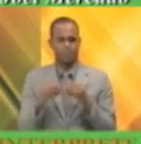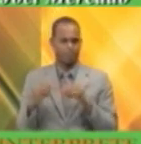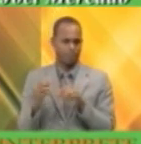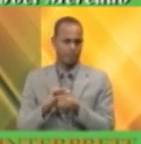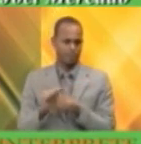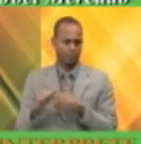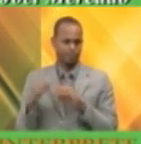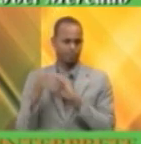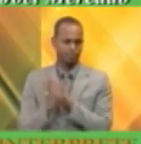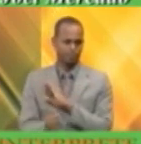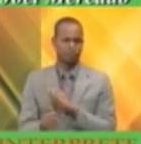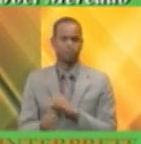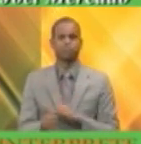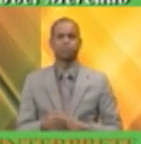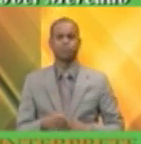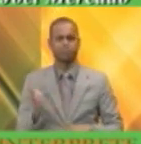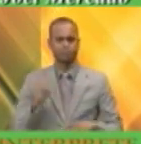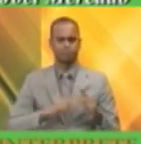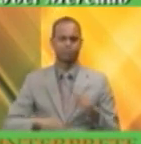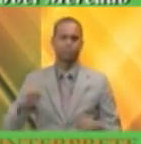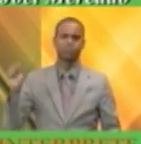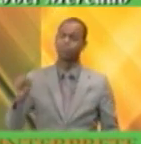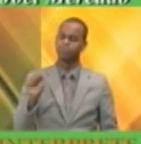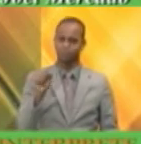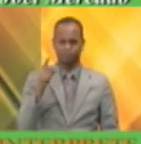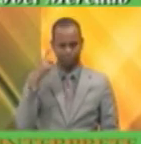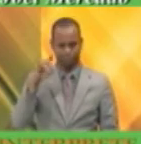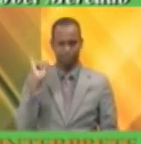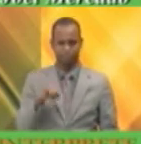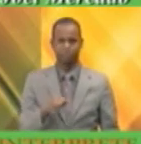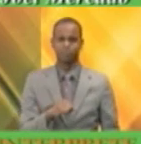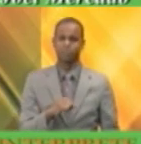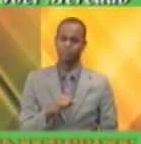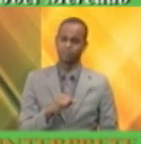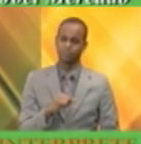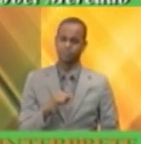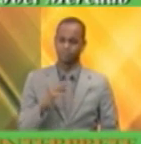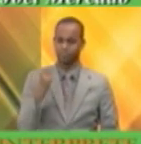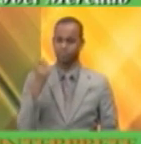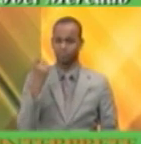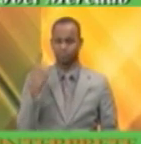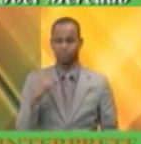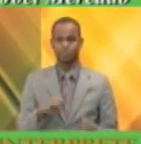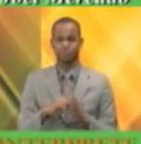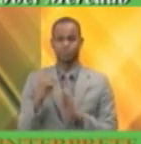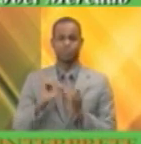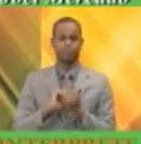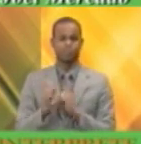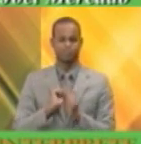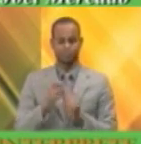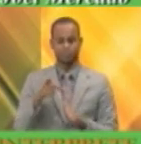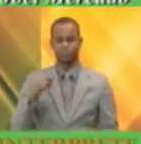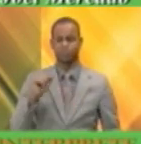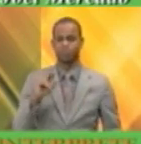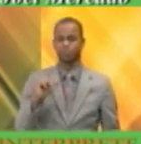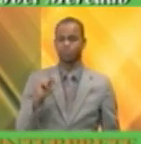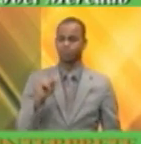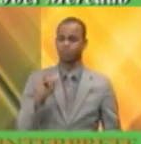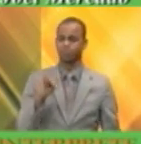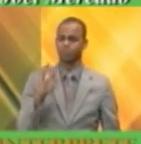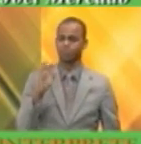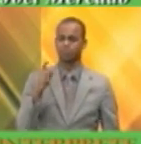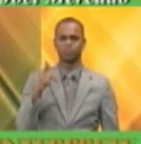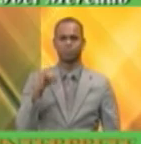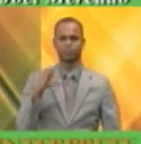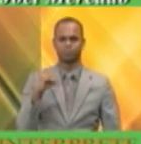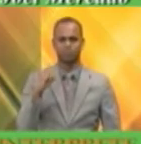captación, cada día más. Captación de personal sí. para esto, ¿no? Y sobre todo desarrollar el deporte paralímpico para que todo el